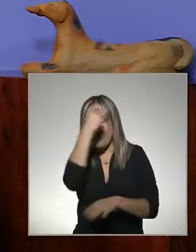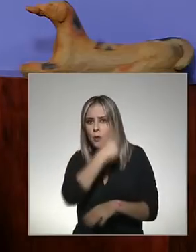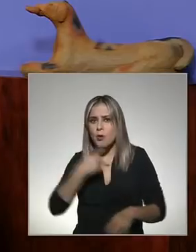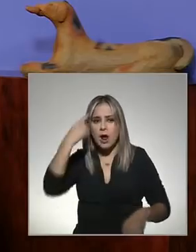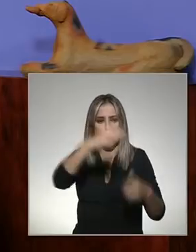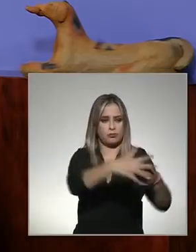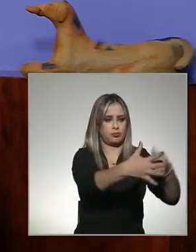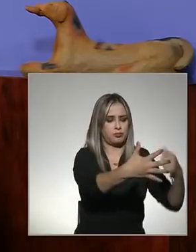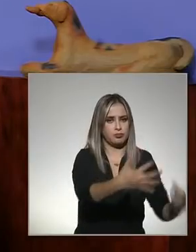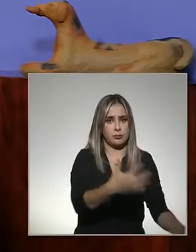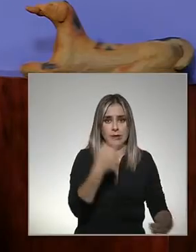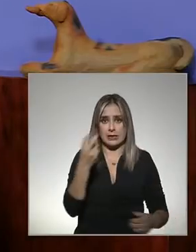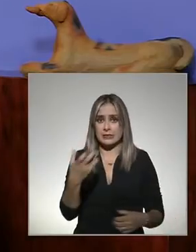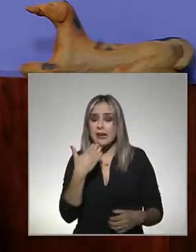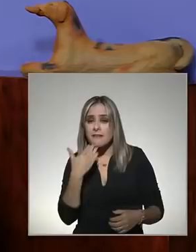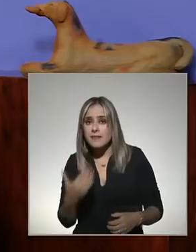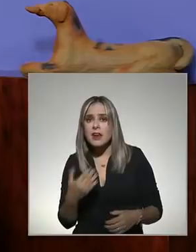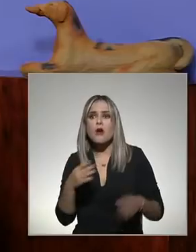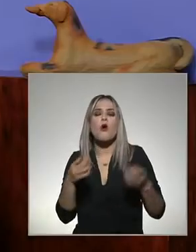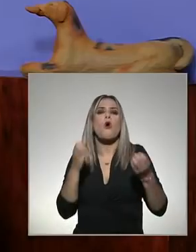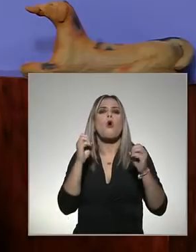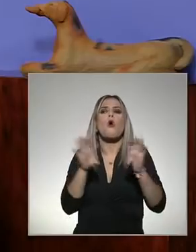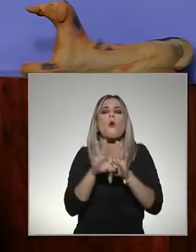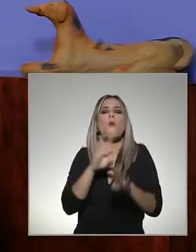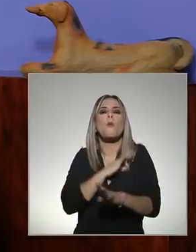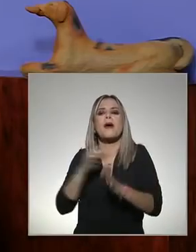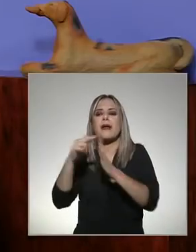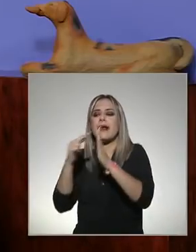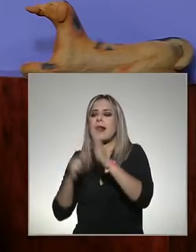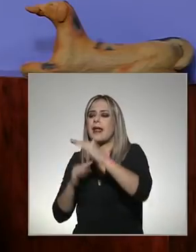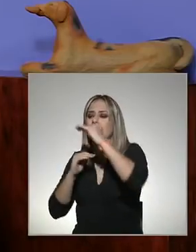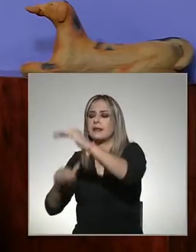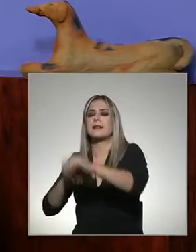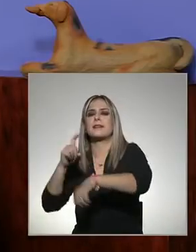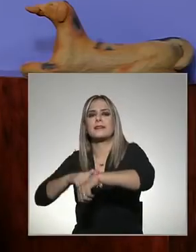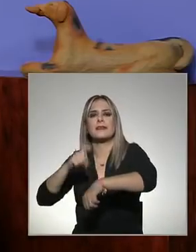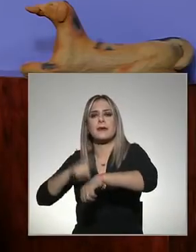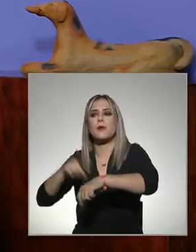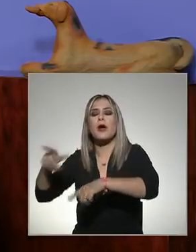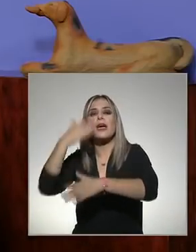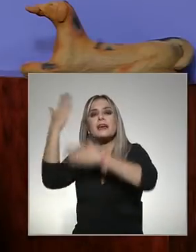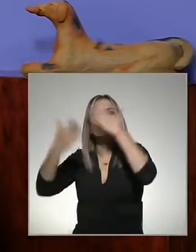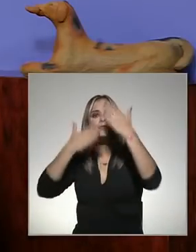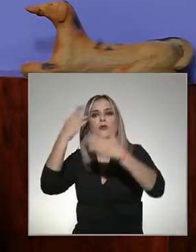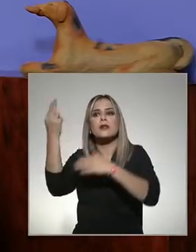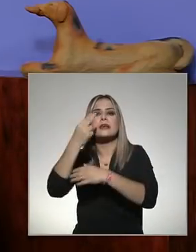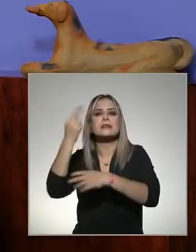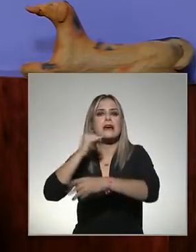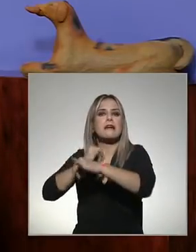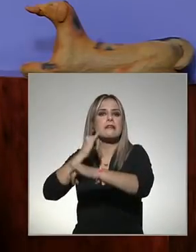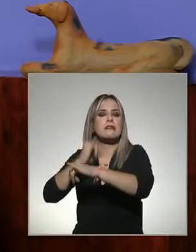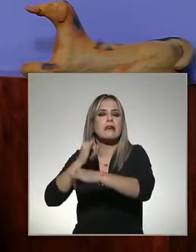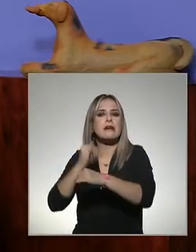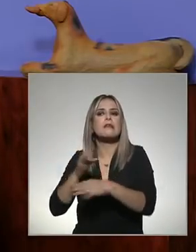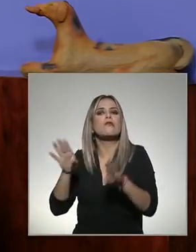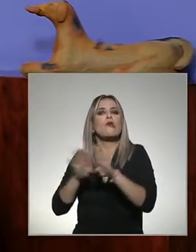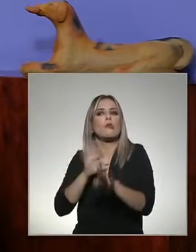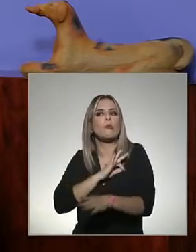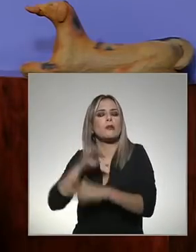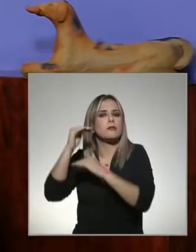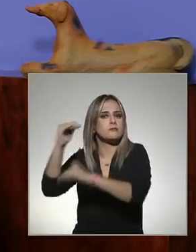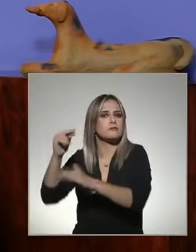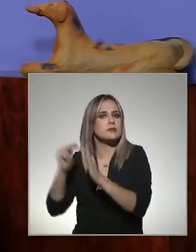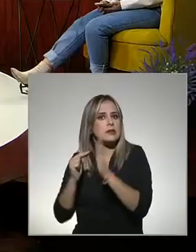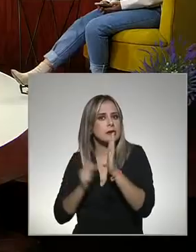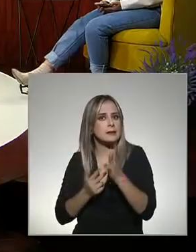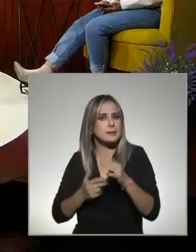correcto? ¿Cómo puedo yo regularles si se supone están estudiando y por eso necesitan estar en dispositivos y ocupando internet?